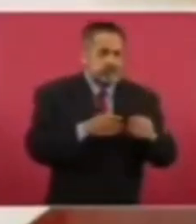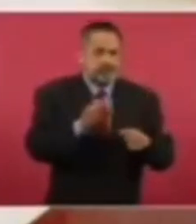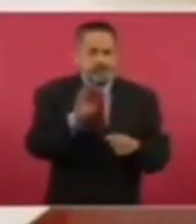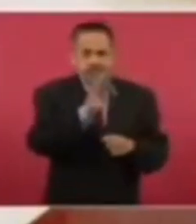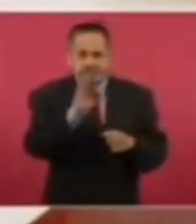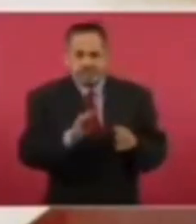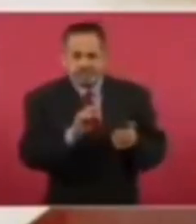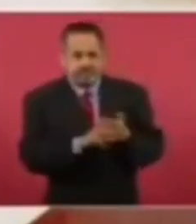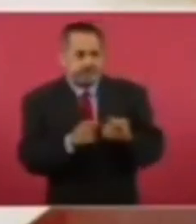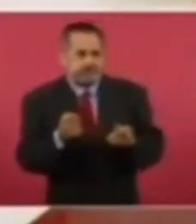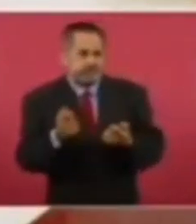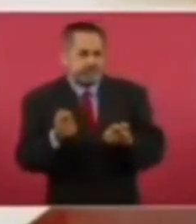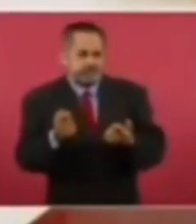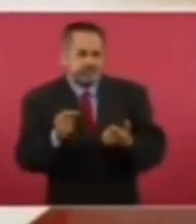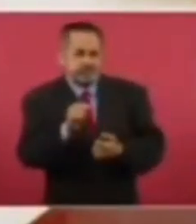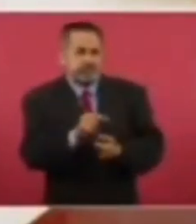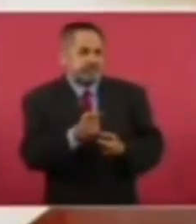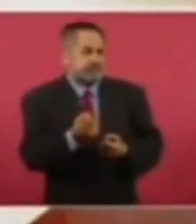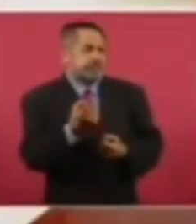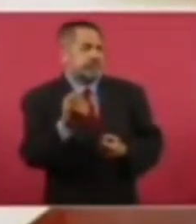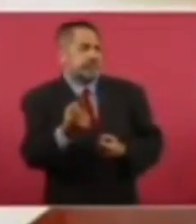mínimo,